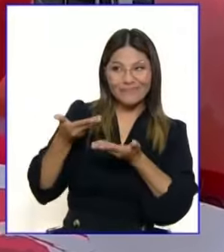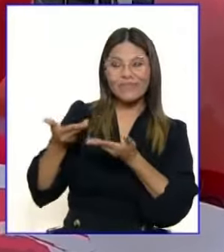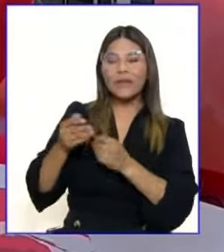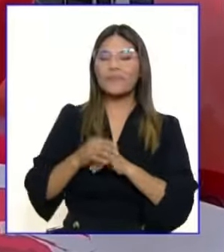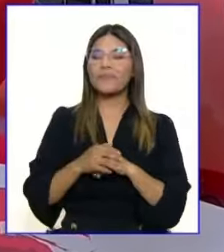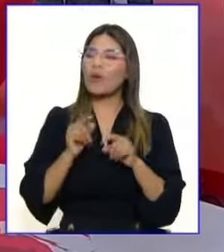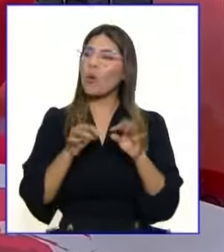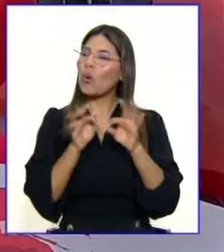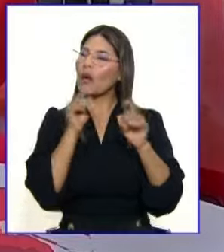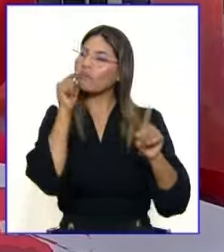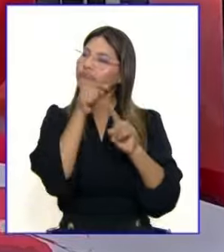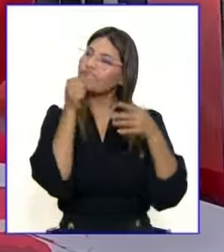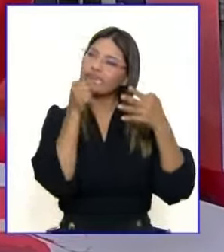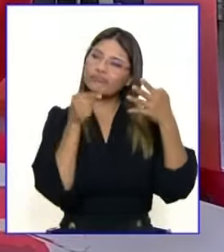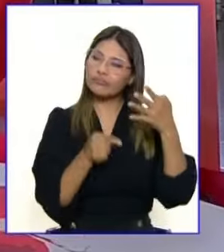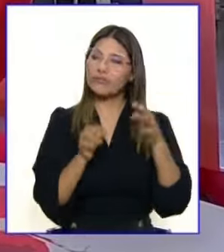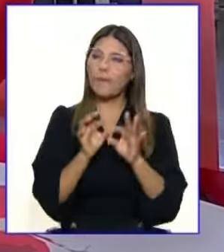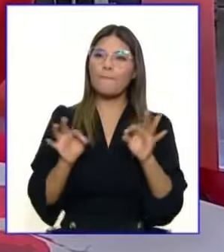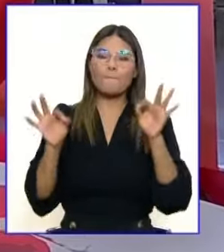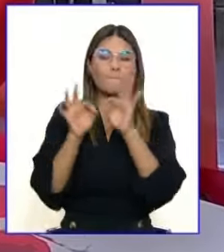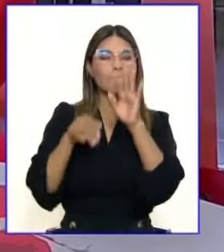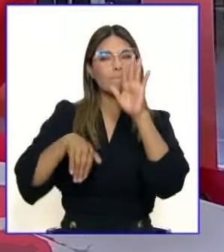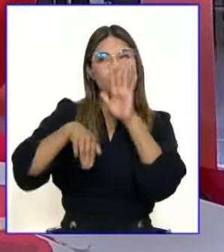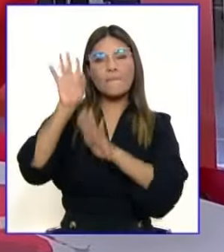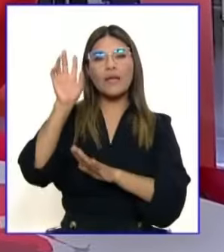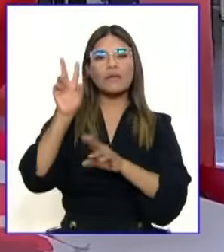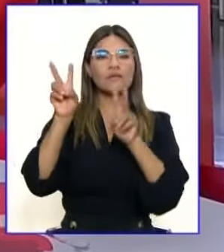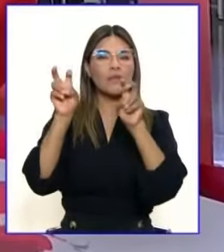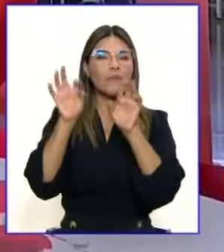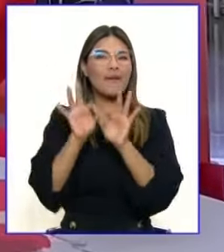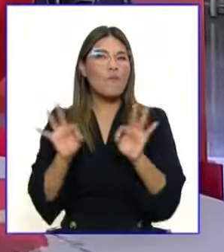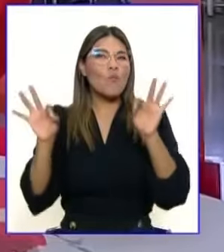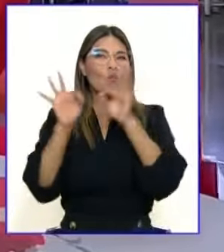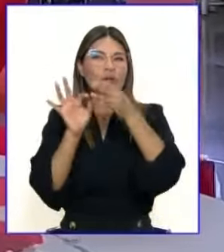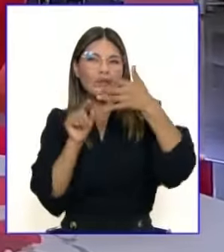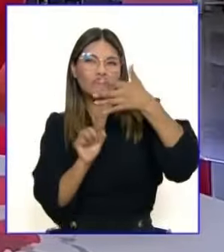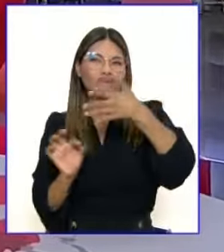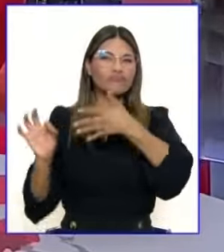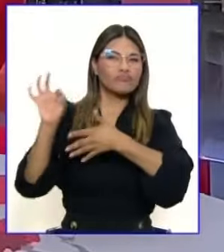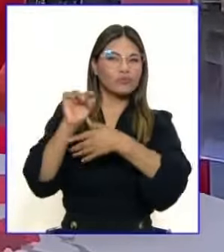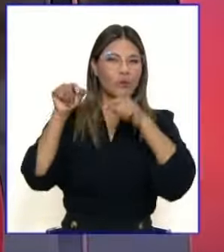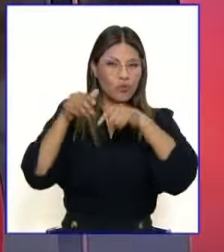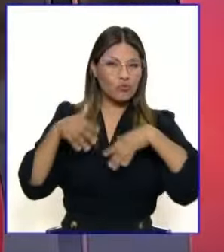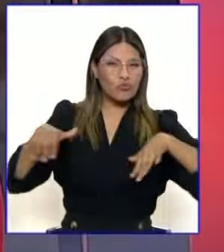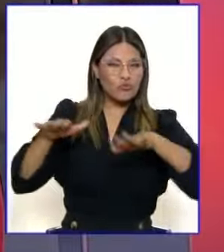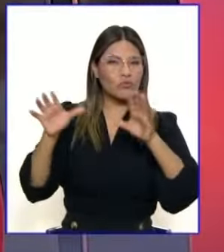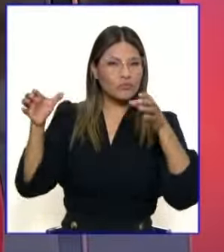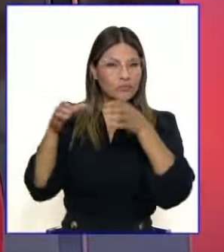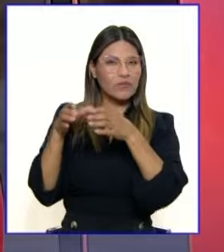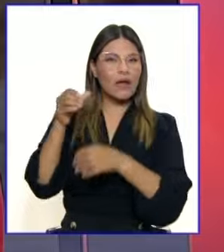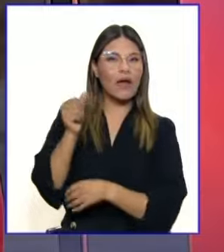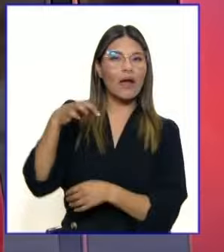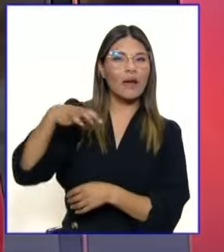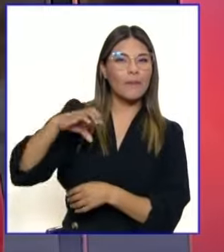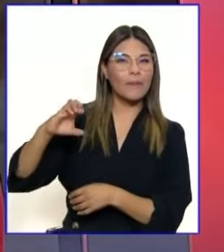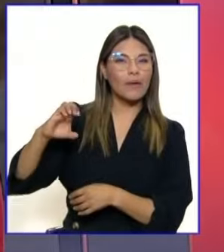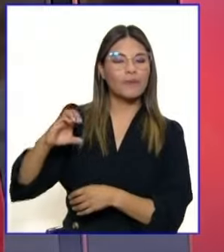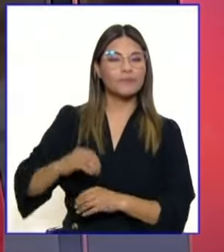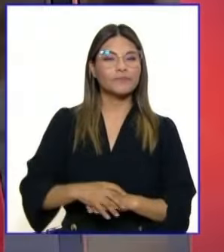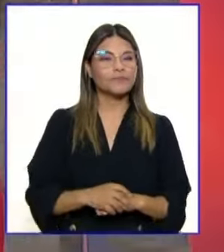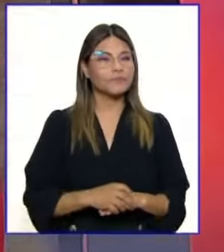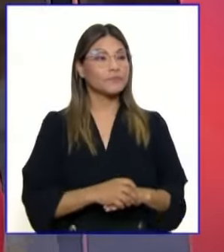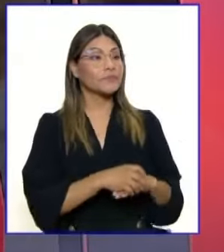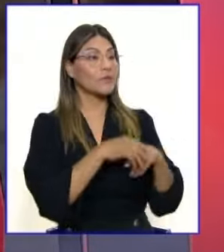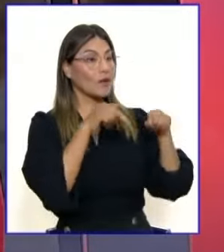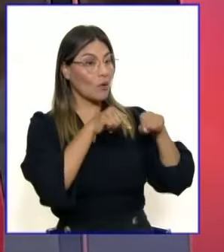de las prioridades. ¿Cuáles son los temas más importantes para los Estados Unidos en el marco de APEC? Yo creo que para los Estados Unidos, bajo el